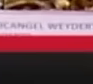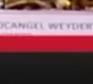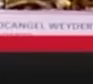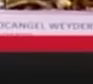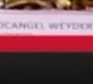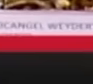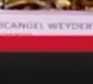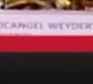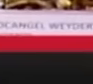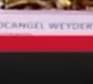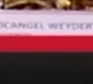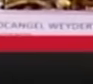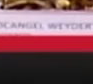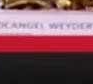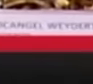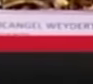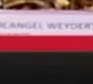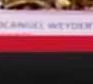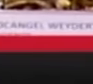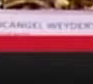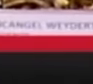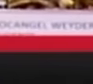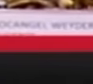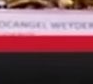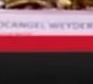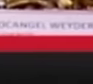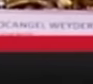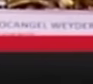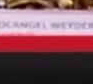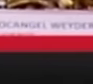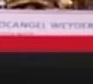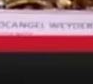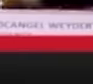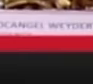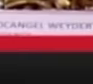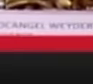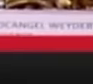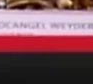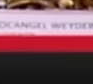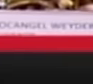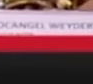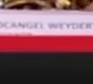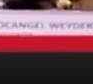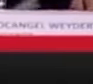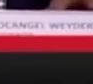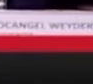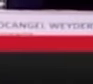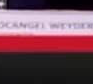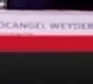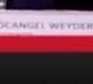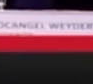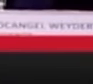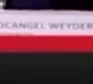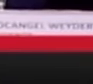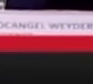están realizadas y otras que están en este momento siguiendo el trámite correspondiente que exige